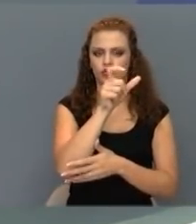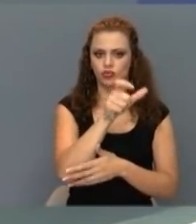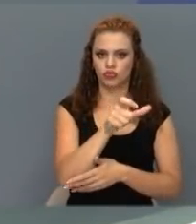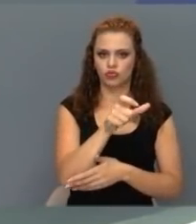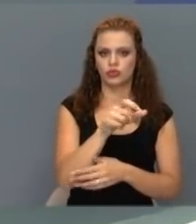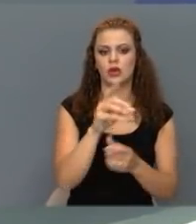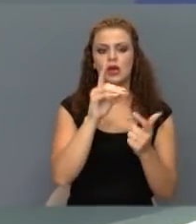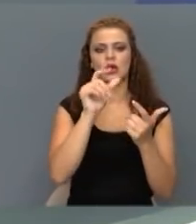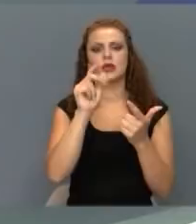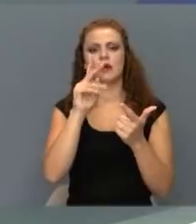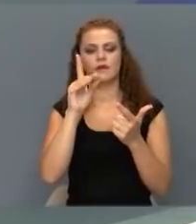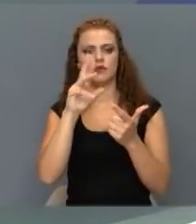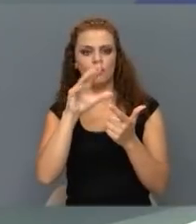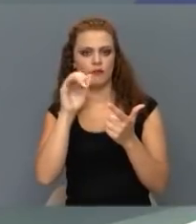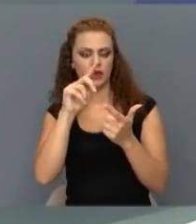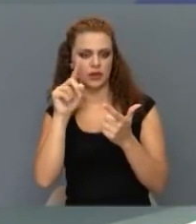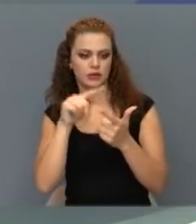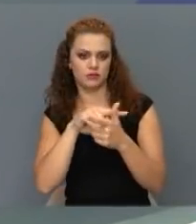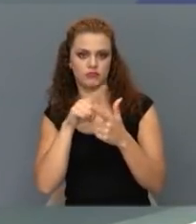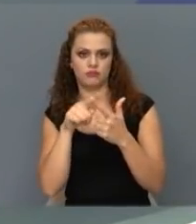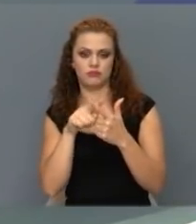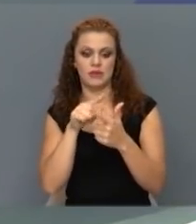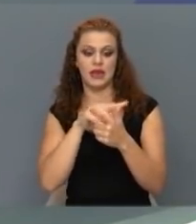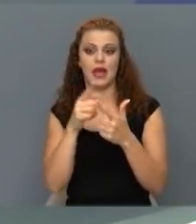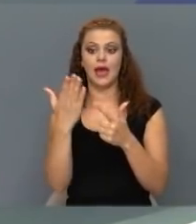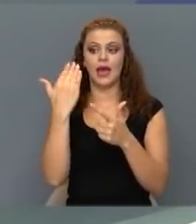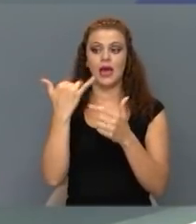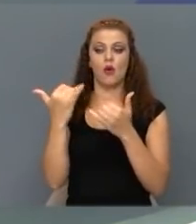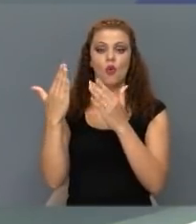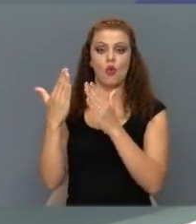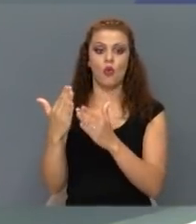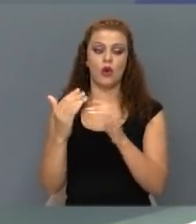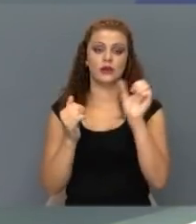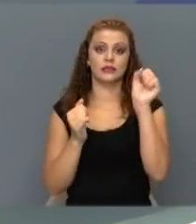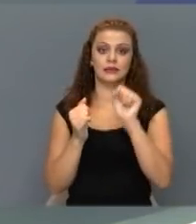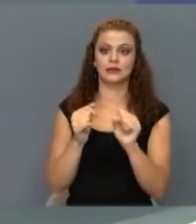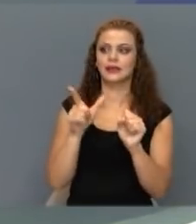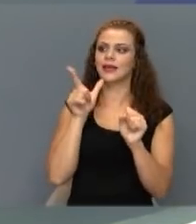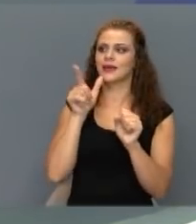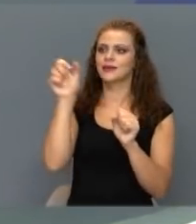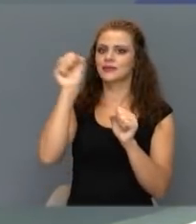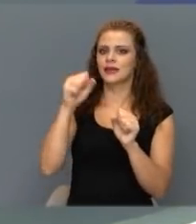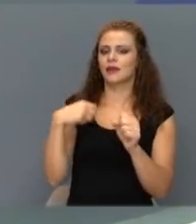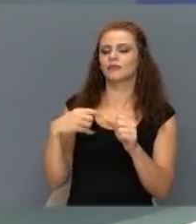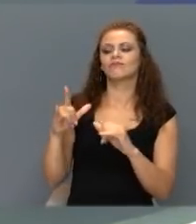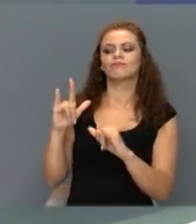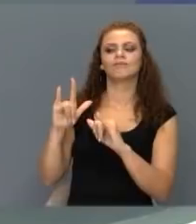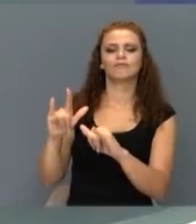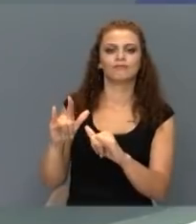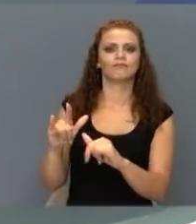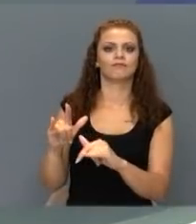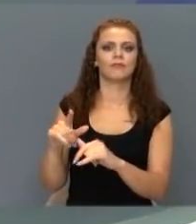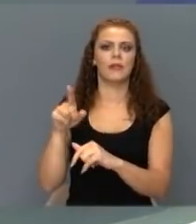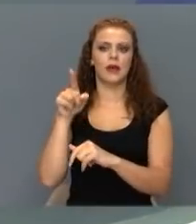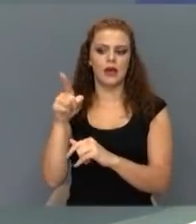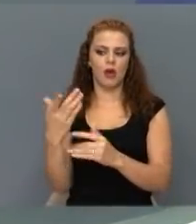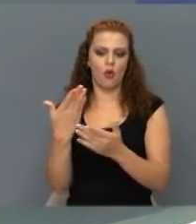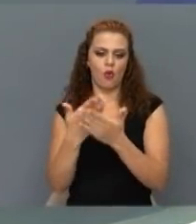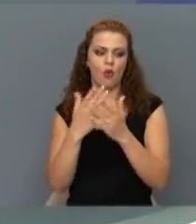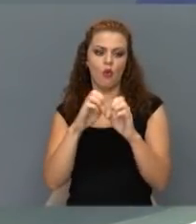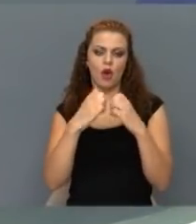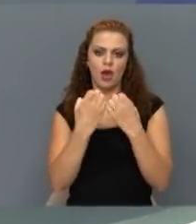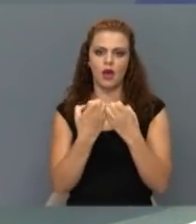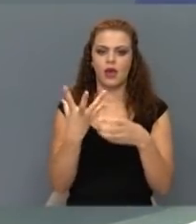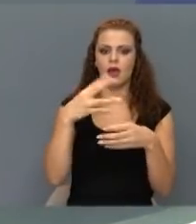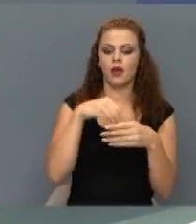ramírez y una serie de ex jugadores del saprissa a los que les aprecien no les tiene mucho cariño retornen al equipo y otra